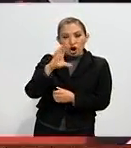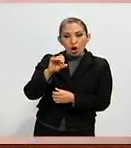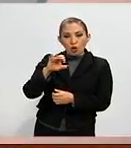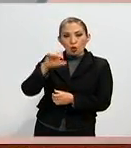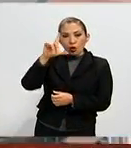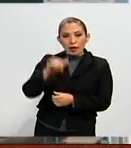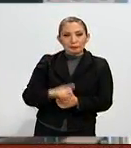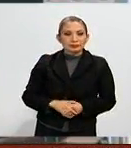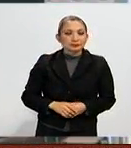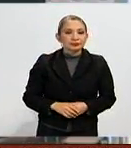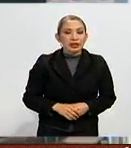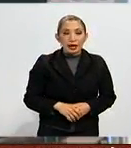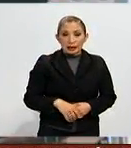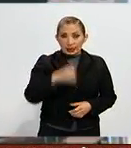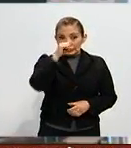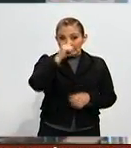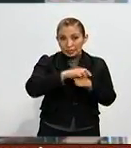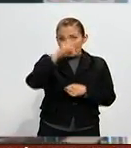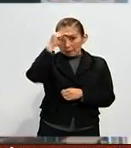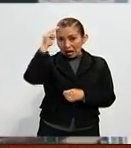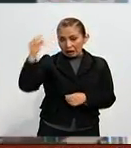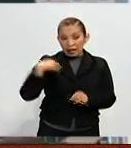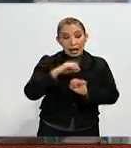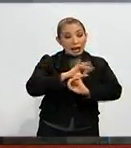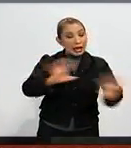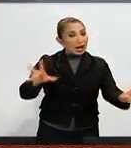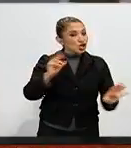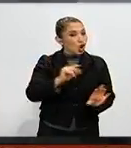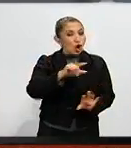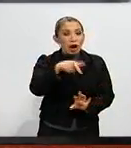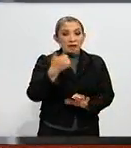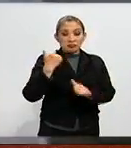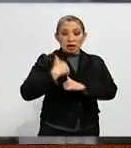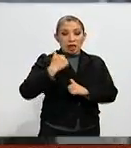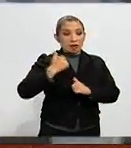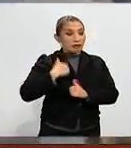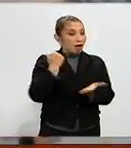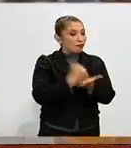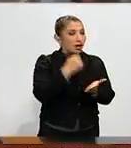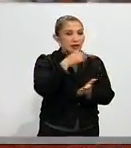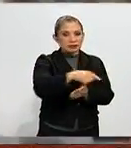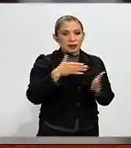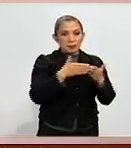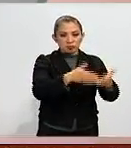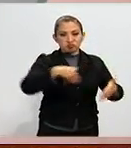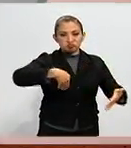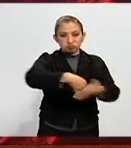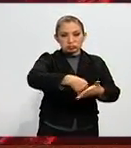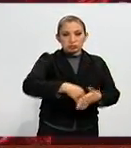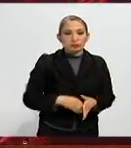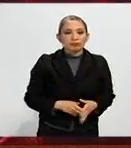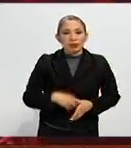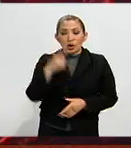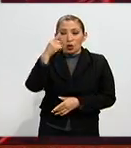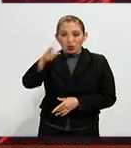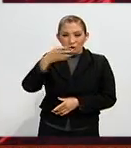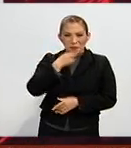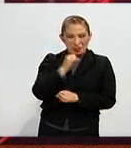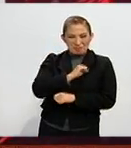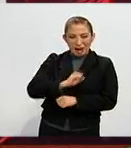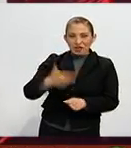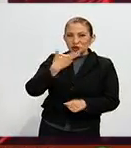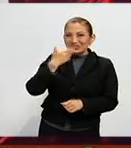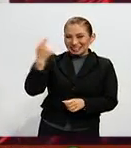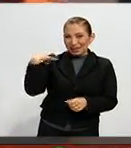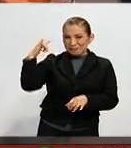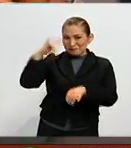Cocula. La Secretaría de Marina aclara que no habrá militarización en puertos. Uno de los terroristas